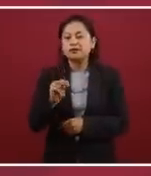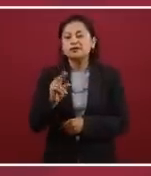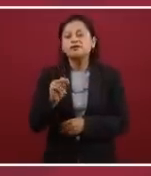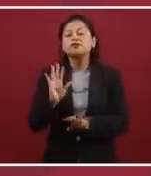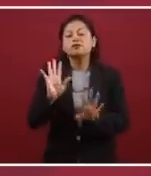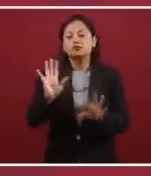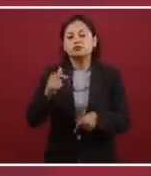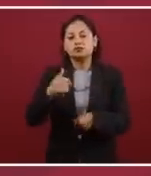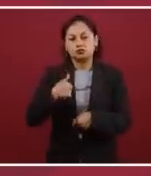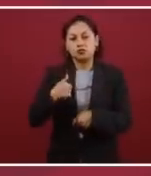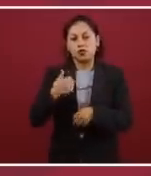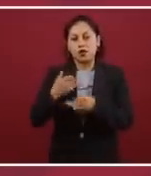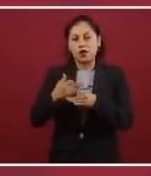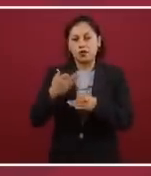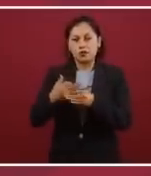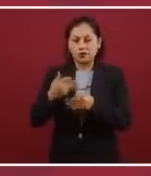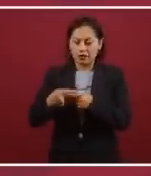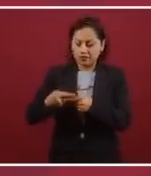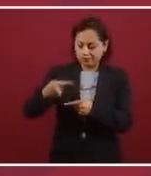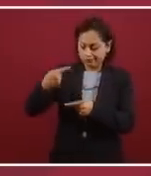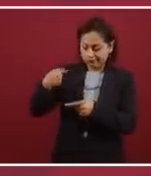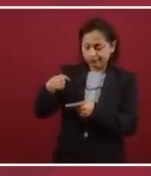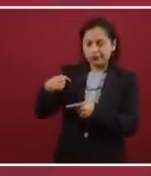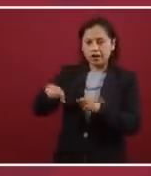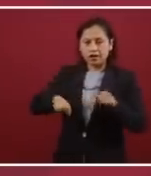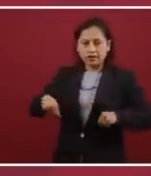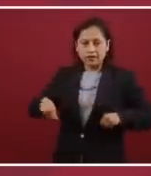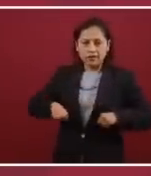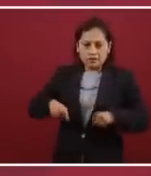estamos sembrando árboles